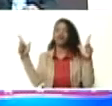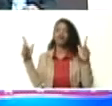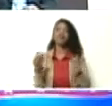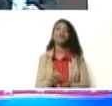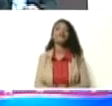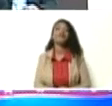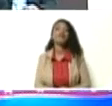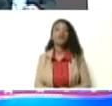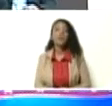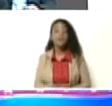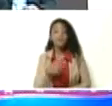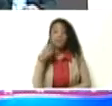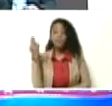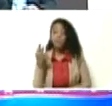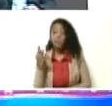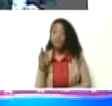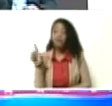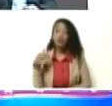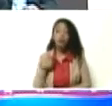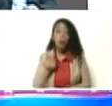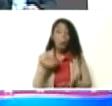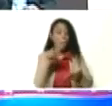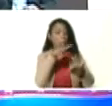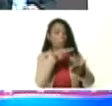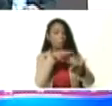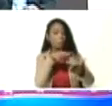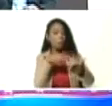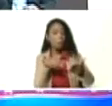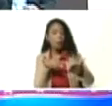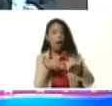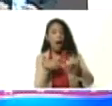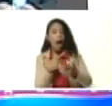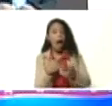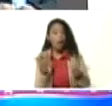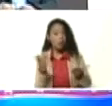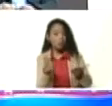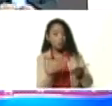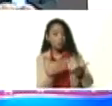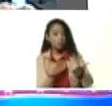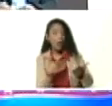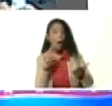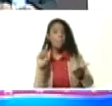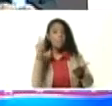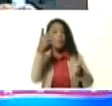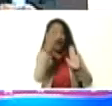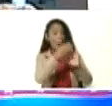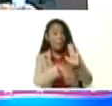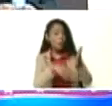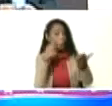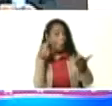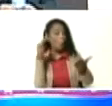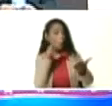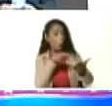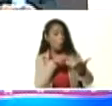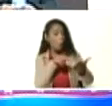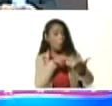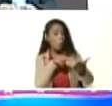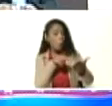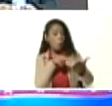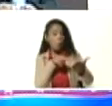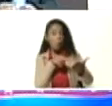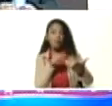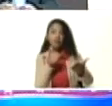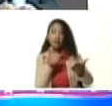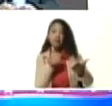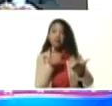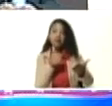¿verdad? Estuve leyendo el libreto del primer capítulo y realmente va a